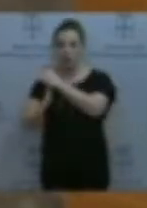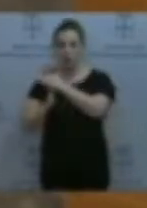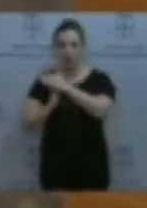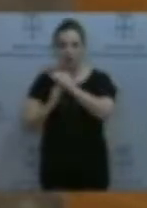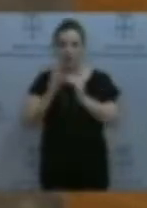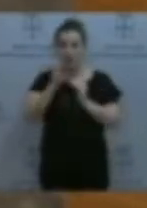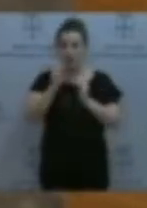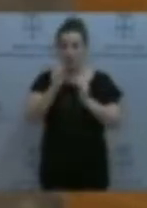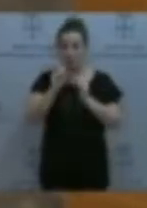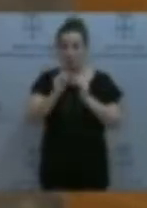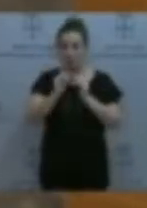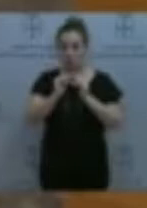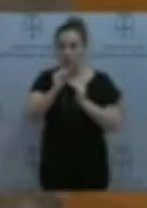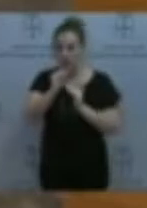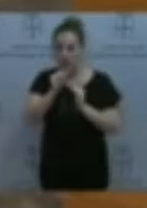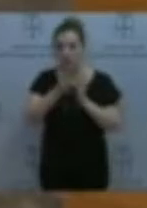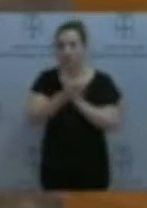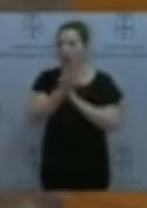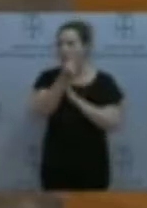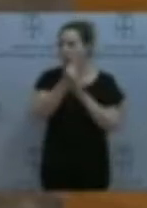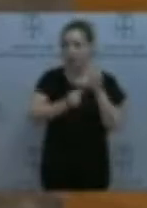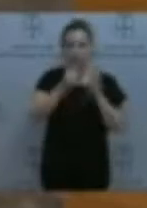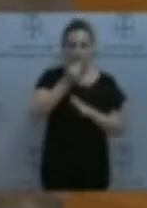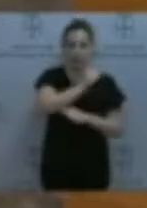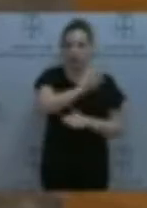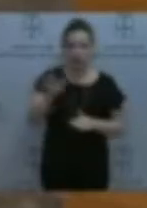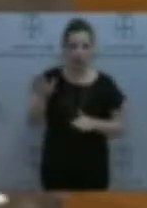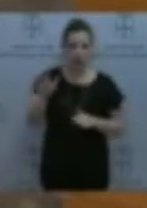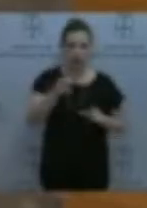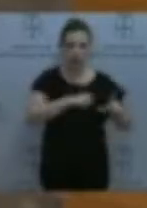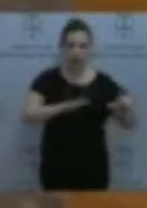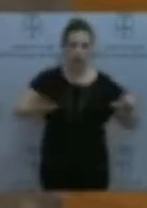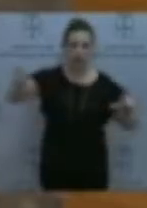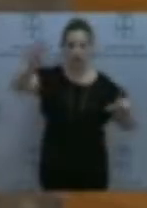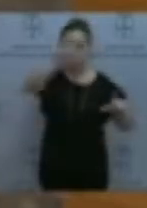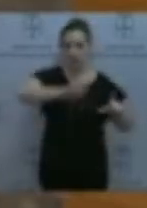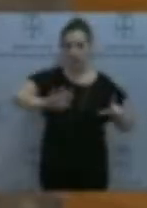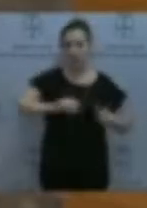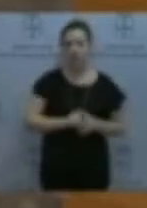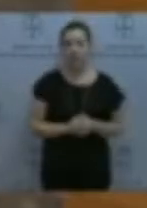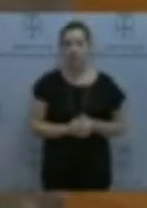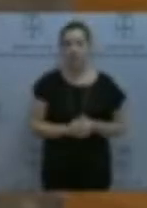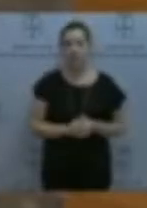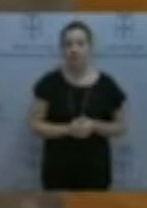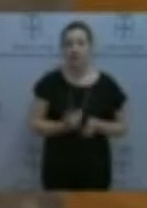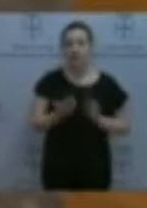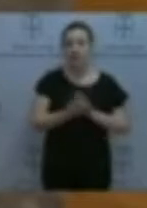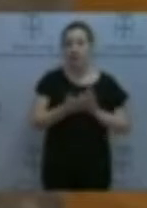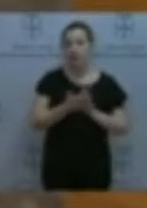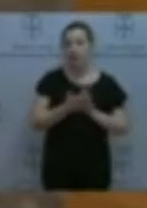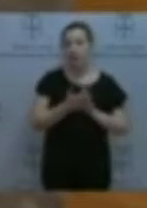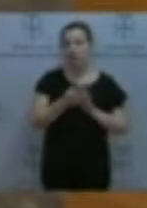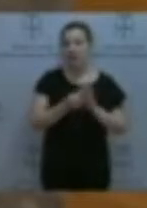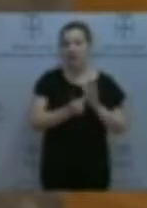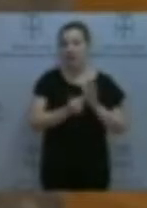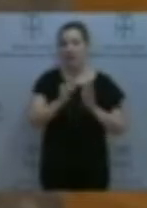de todo el Estado español. En cuanto al índice NIEPI, las interrupciones